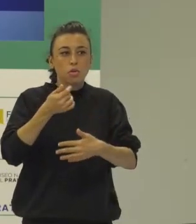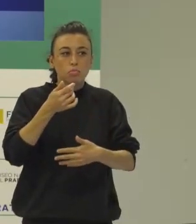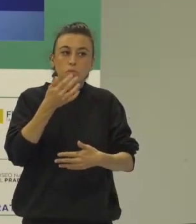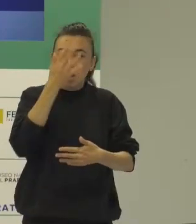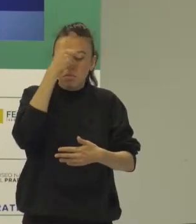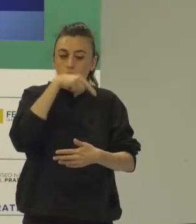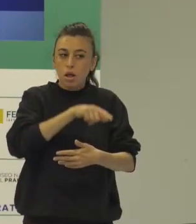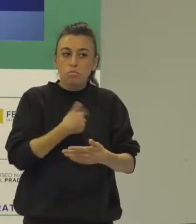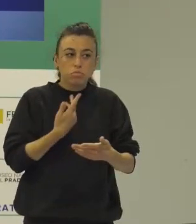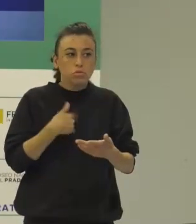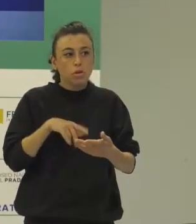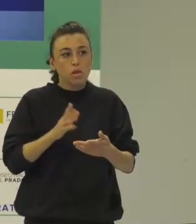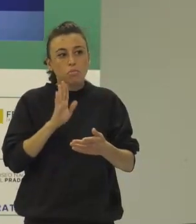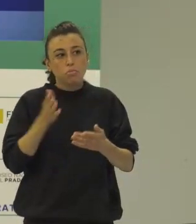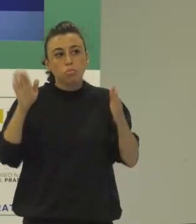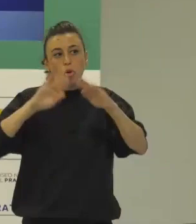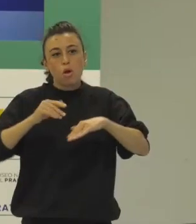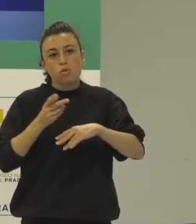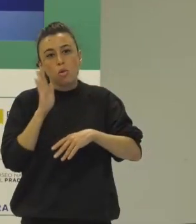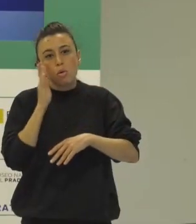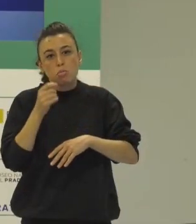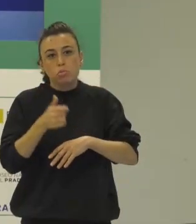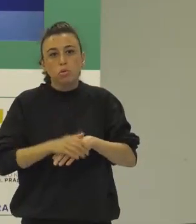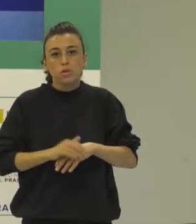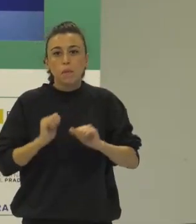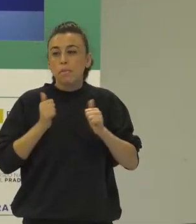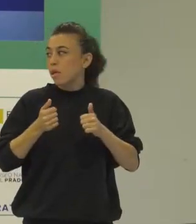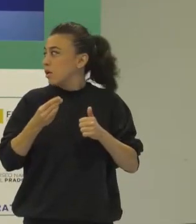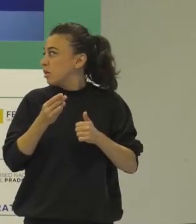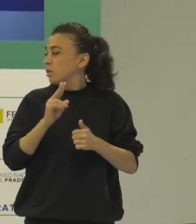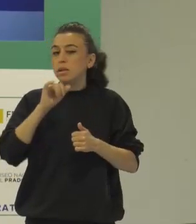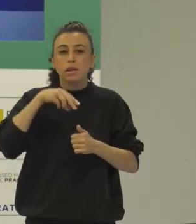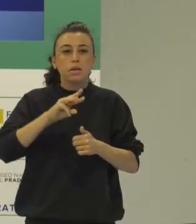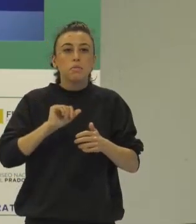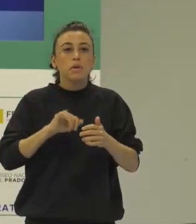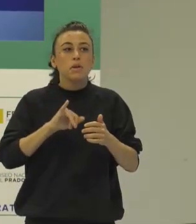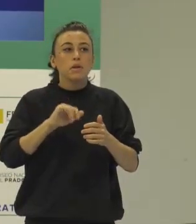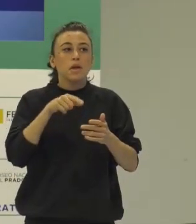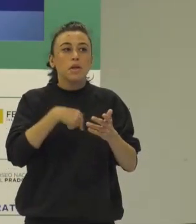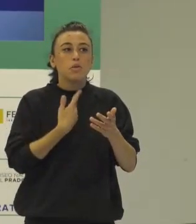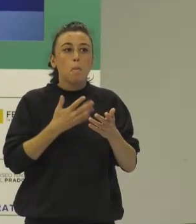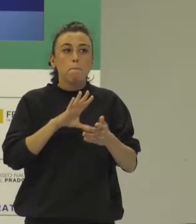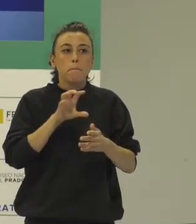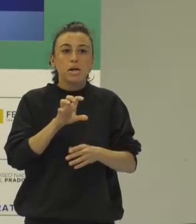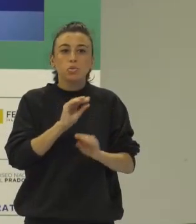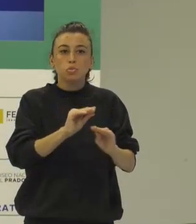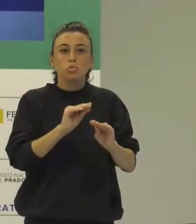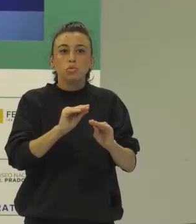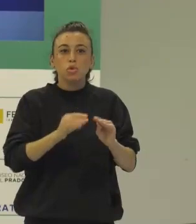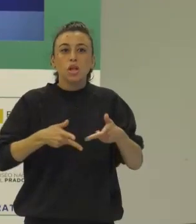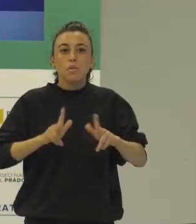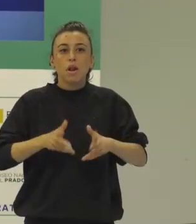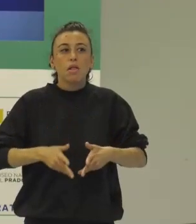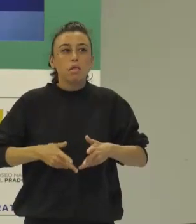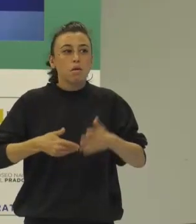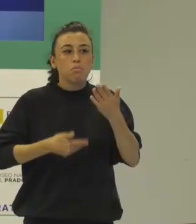Kimi. Tu país ocupa el puesto 127 en el índice de libertad de prensa de Reporteros sin